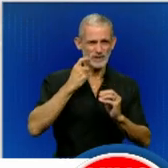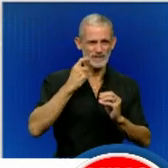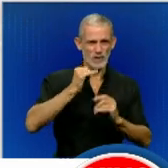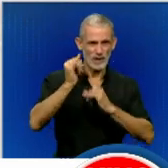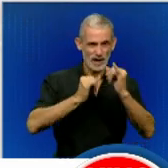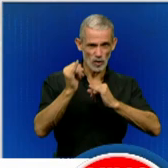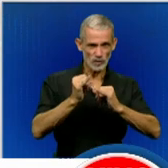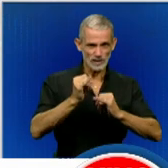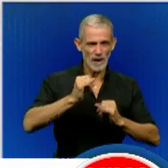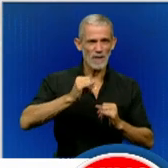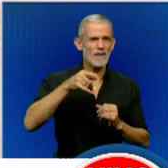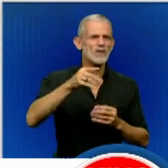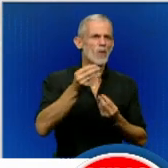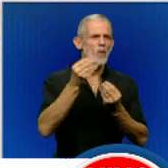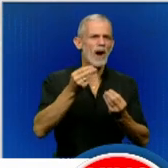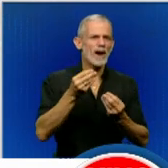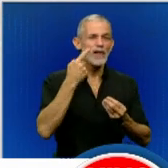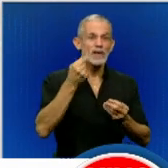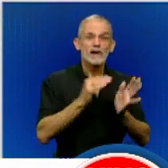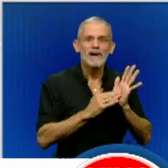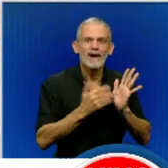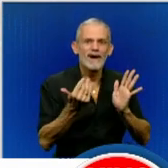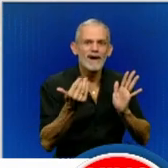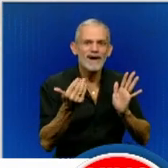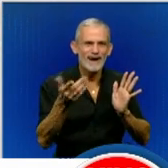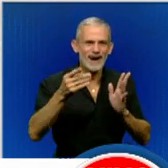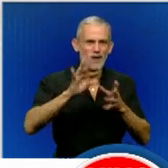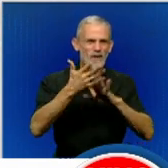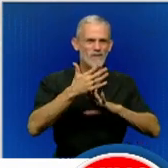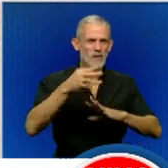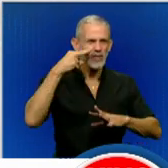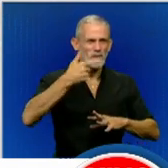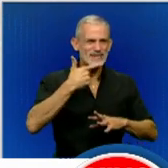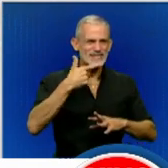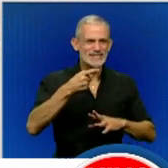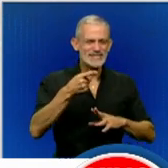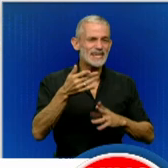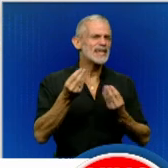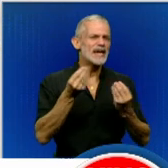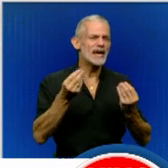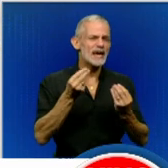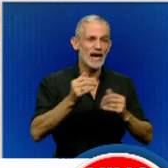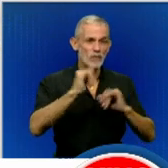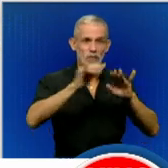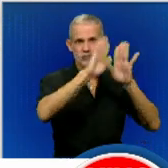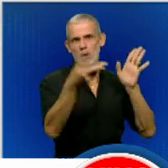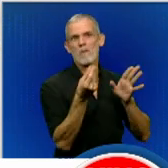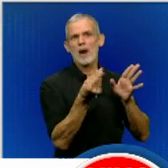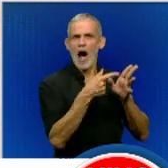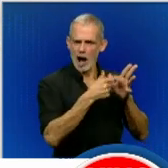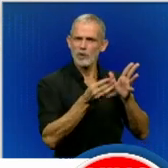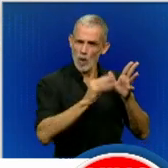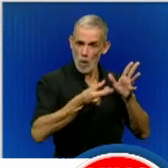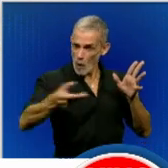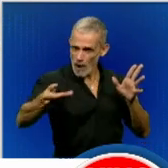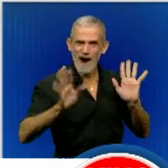la zanahoria la zanahoria que tenía el consenso de 2017 era justamente el fondo federal solidario el